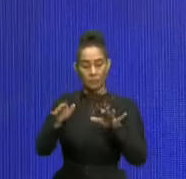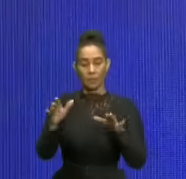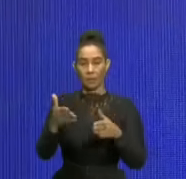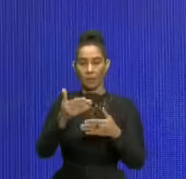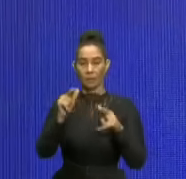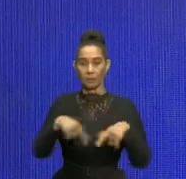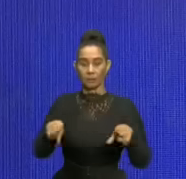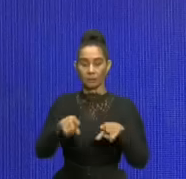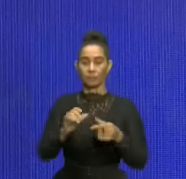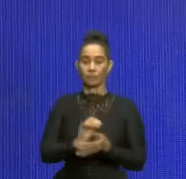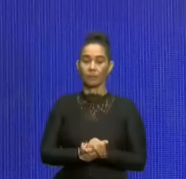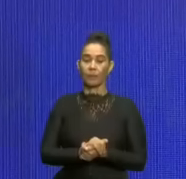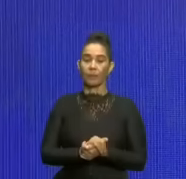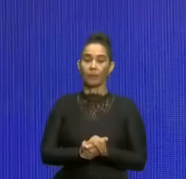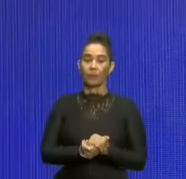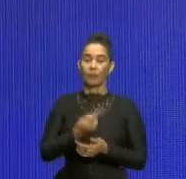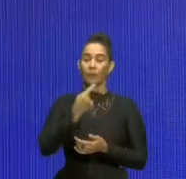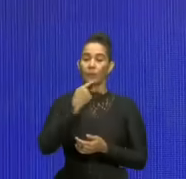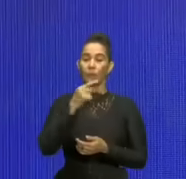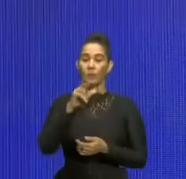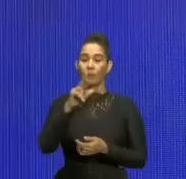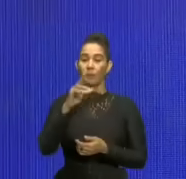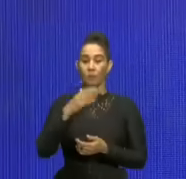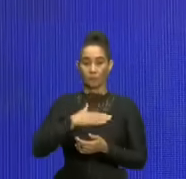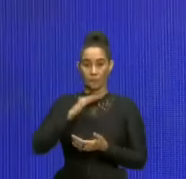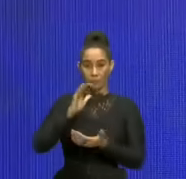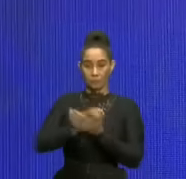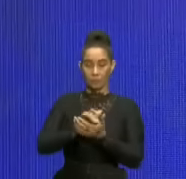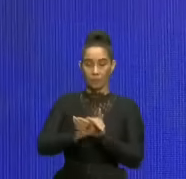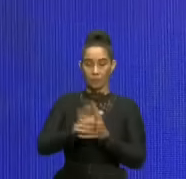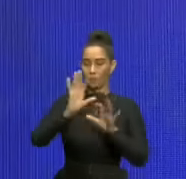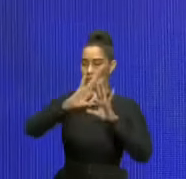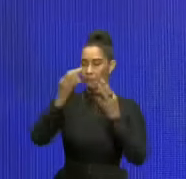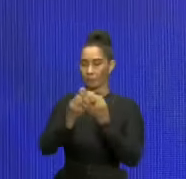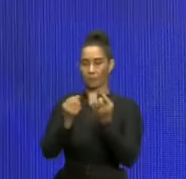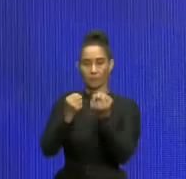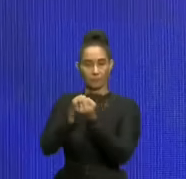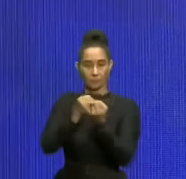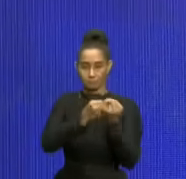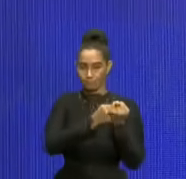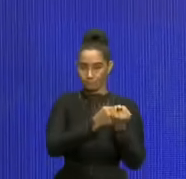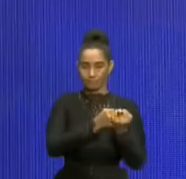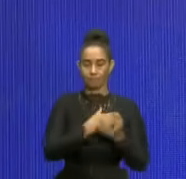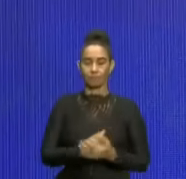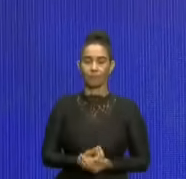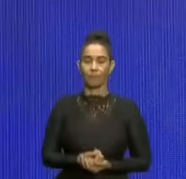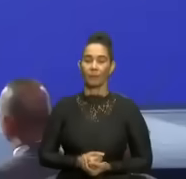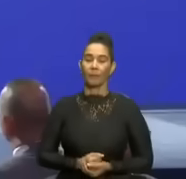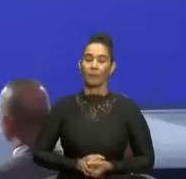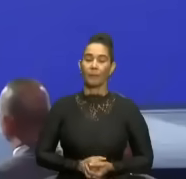mejor tratamiento. Como dijo Raquel, a ninguna de esas familias se le va a desamparar.